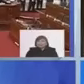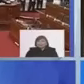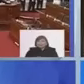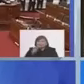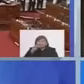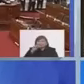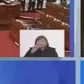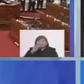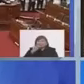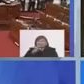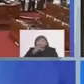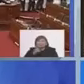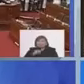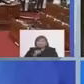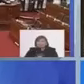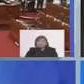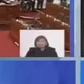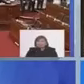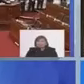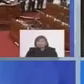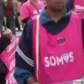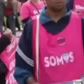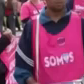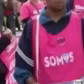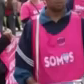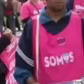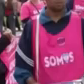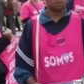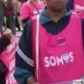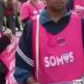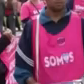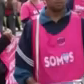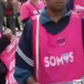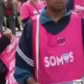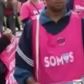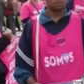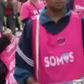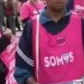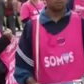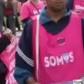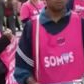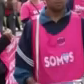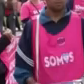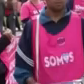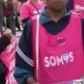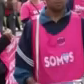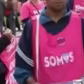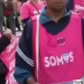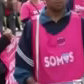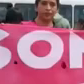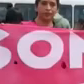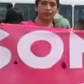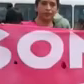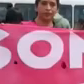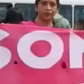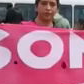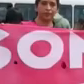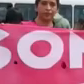ayer. Miren lo que era Bariloche, entre otros, con el colectivo que empezó también a sumarse a las protestas